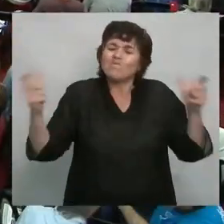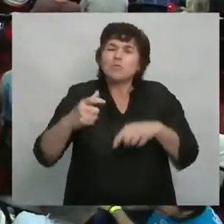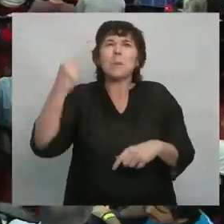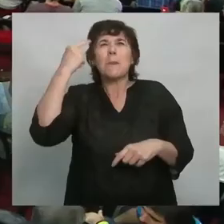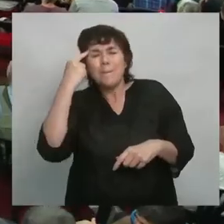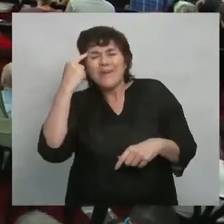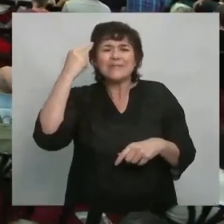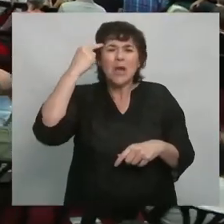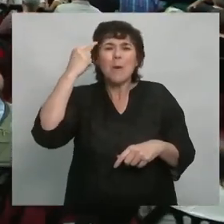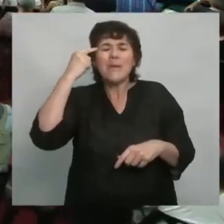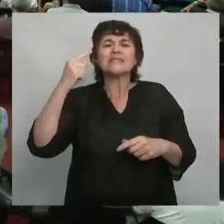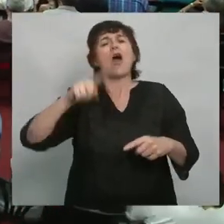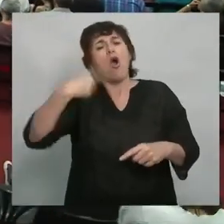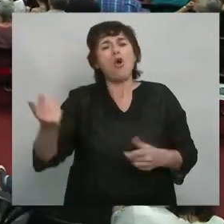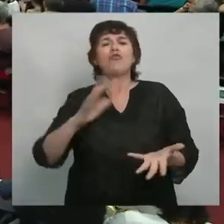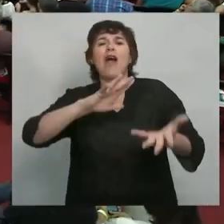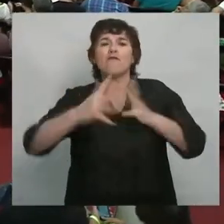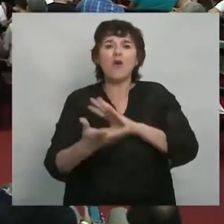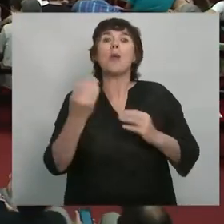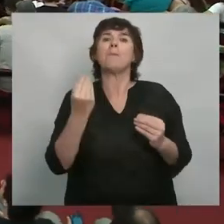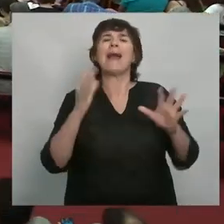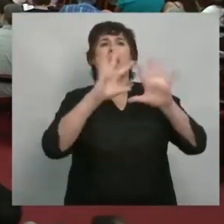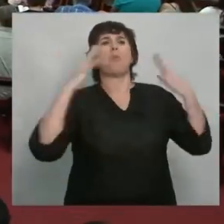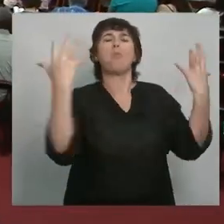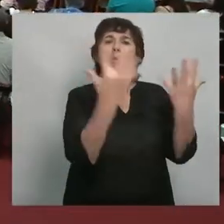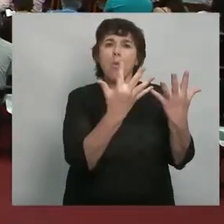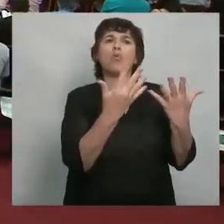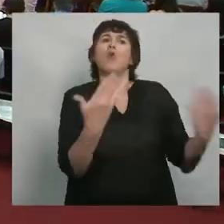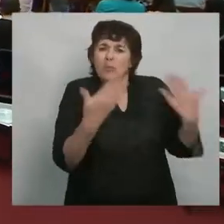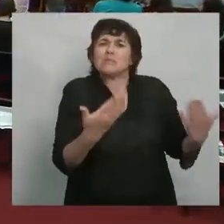de forma diversa alternativas para un nuevo mundo posible.